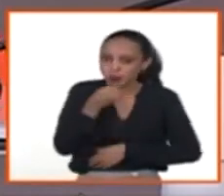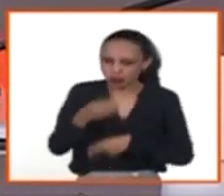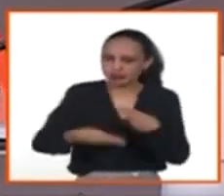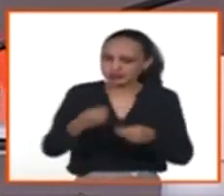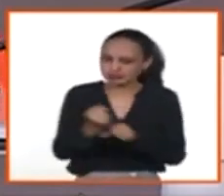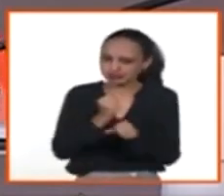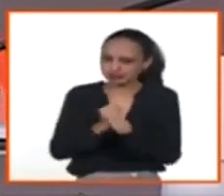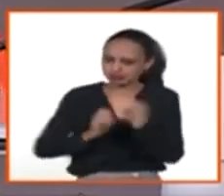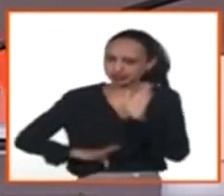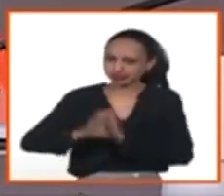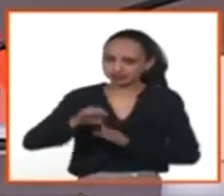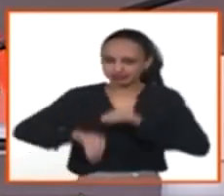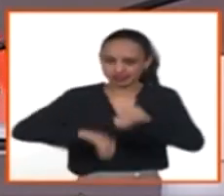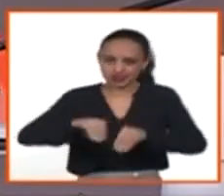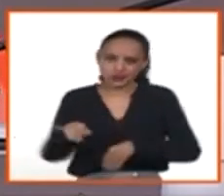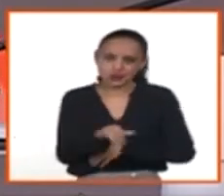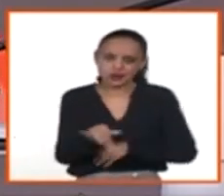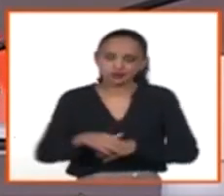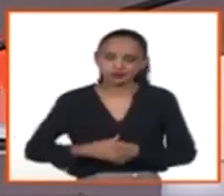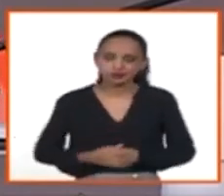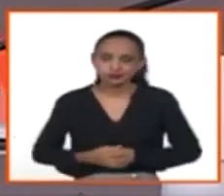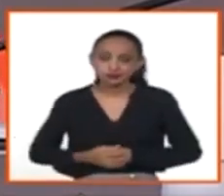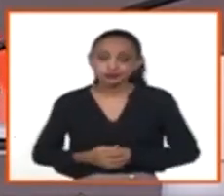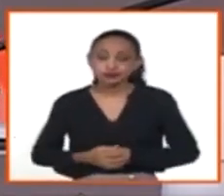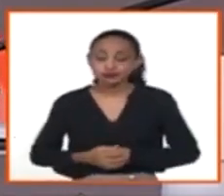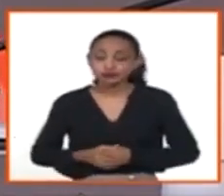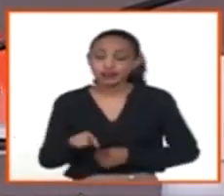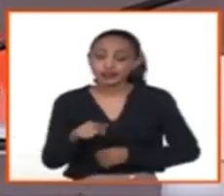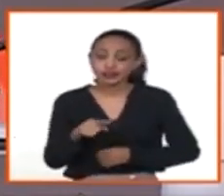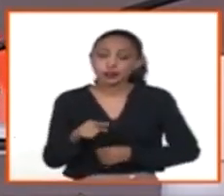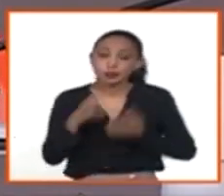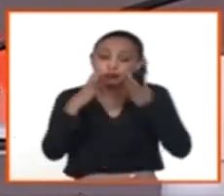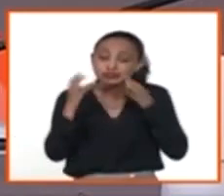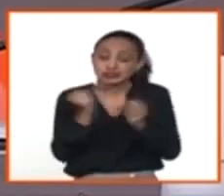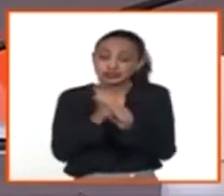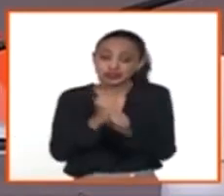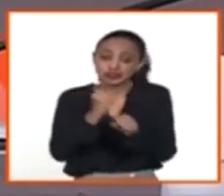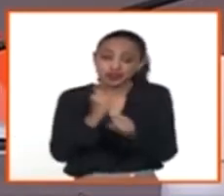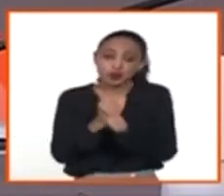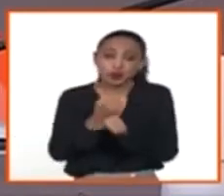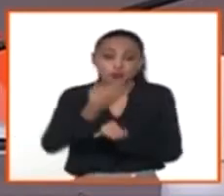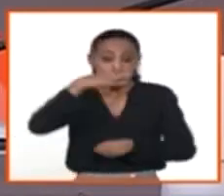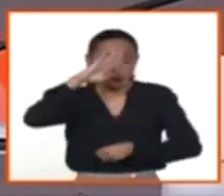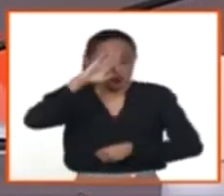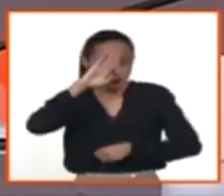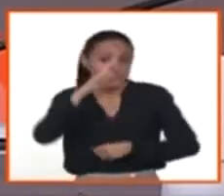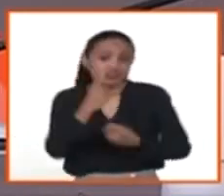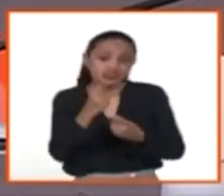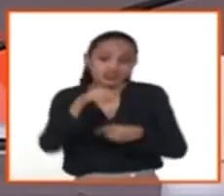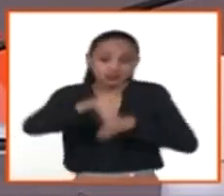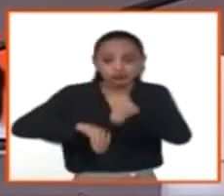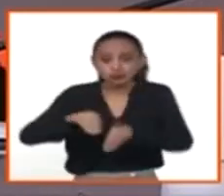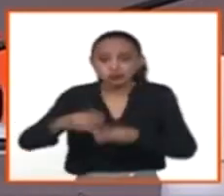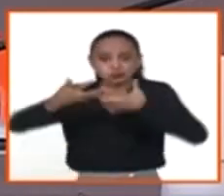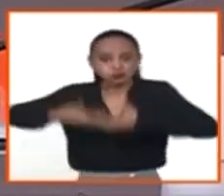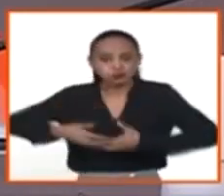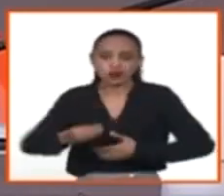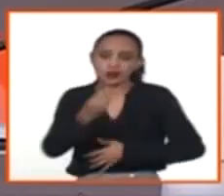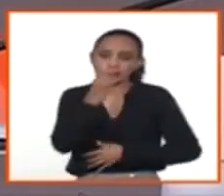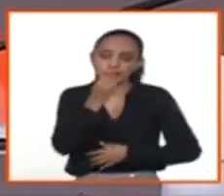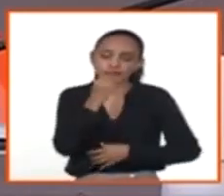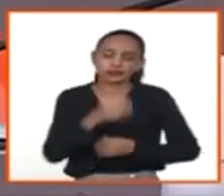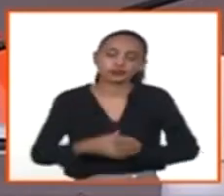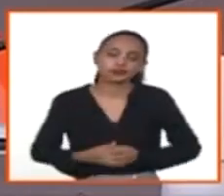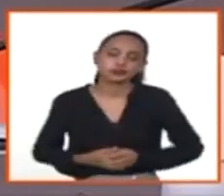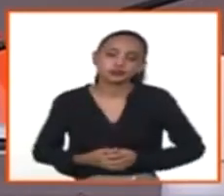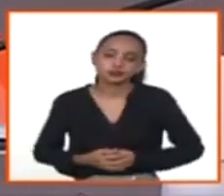alimentaria en nuestro país. Este folleto del que hablaba, esta cartilla popular que preparó Fray Beto con